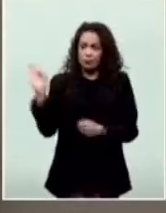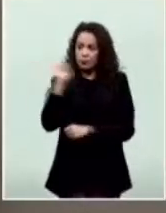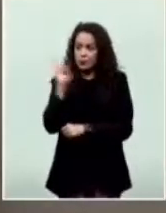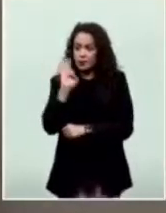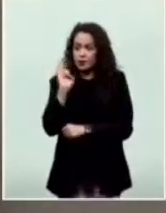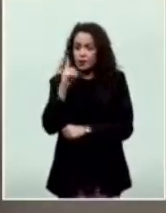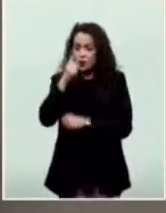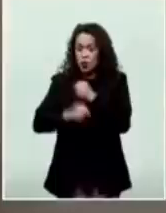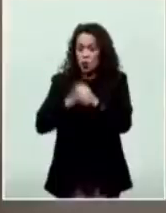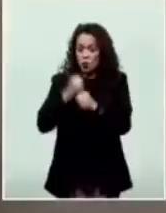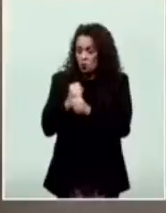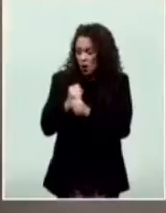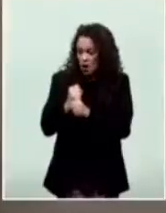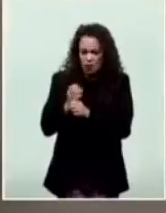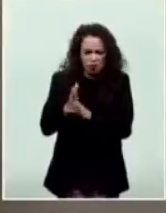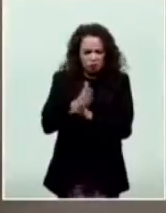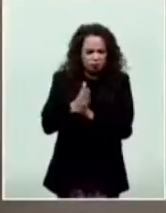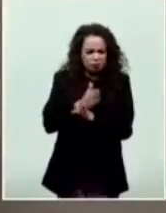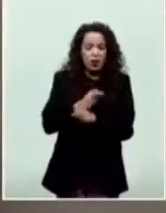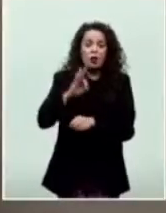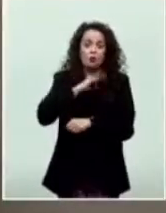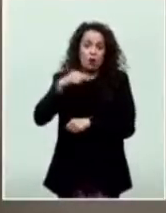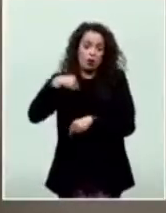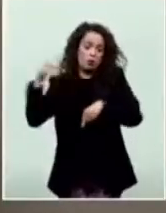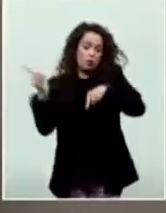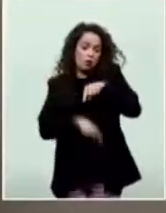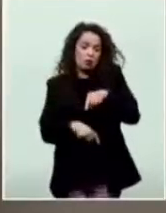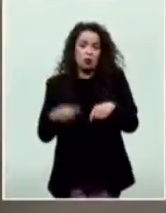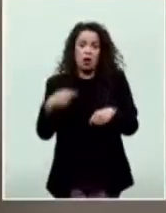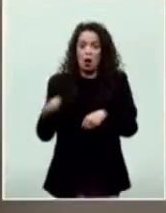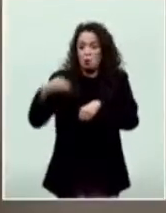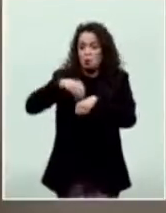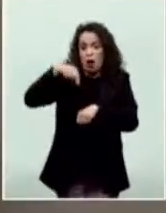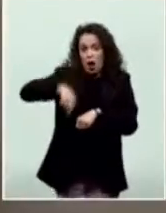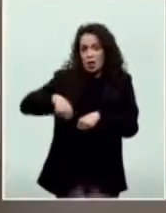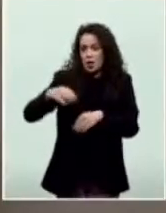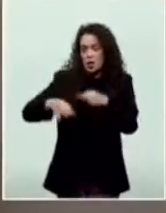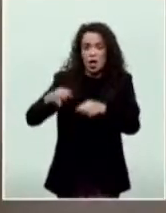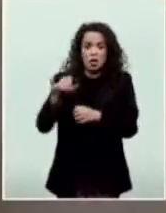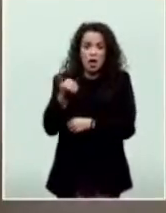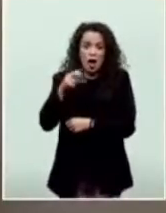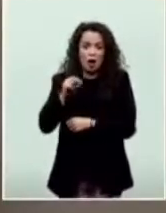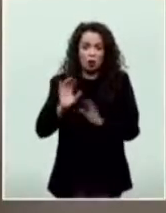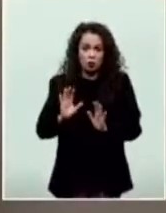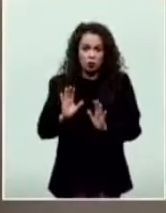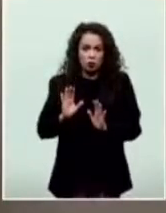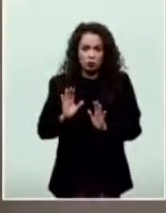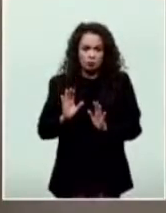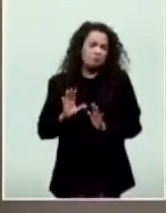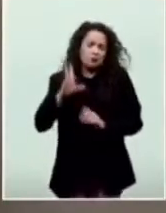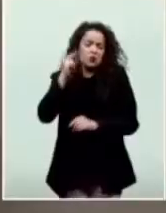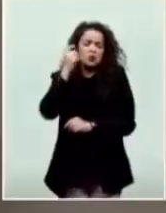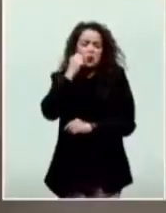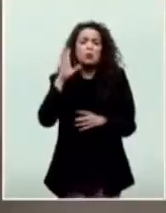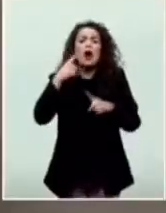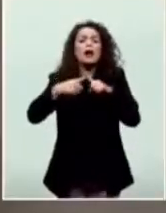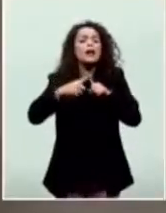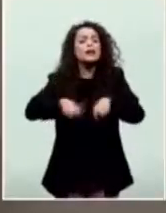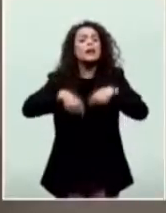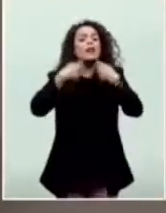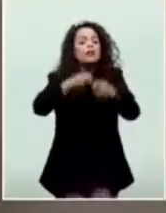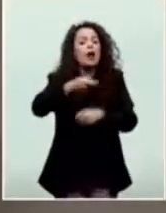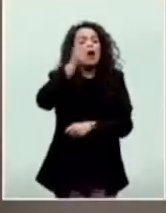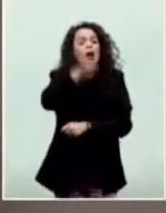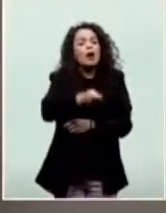conducta y establecer nuevas formas de comportamiento, pues da lo mismo a quien sancione uno. Se sanciona a quien se tiene